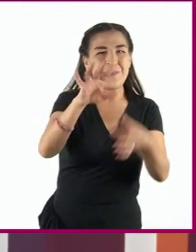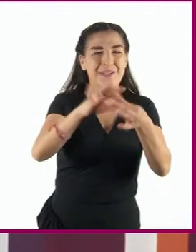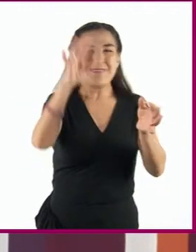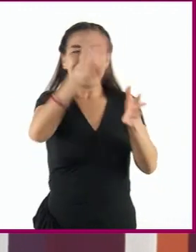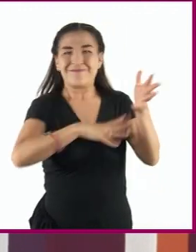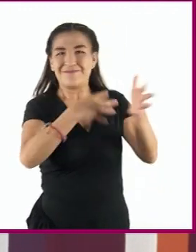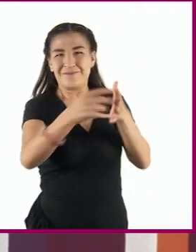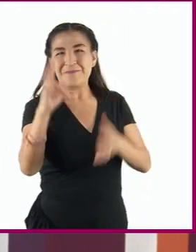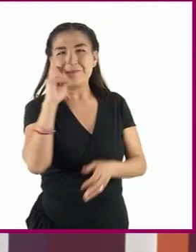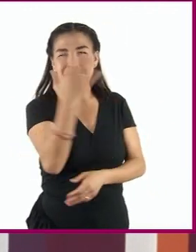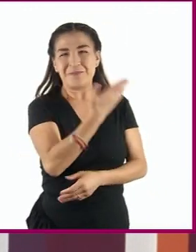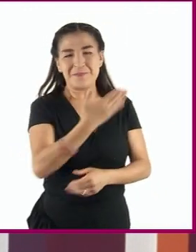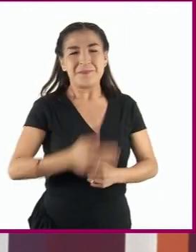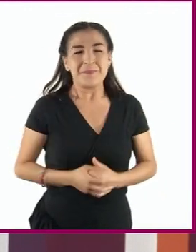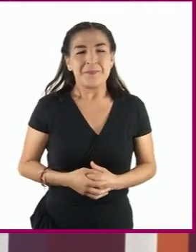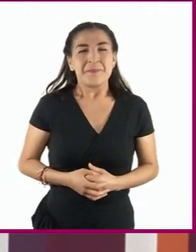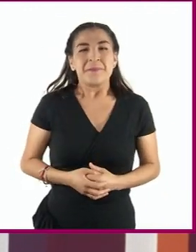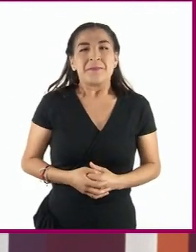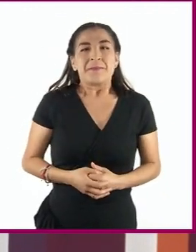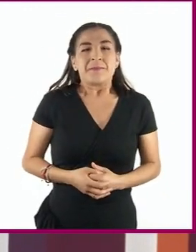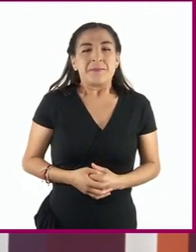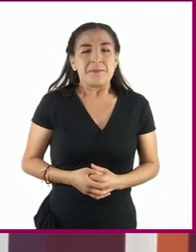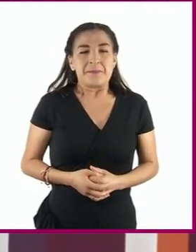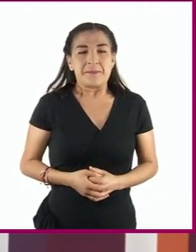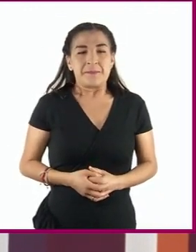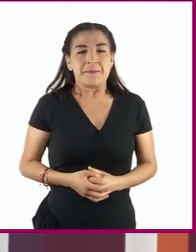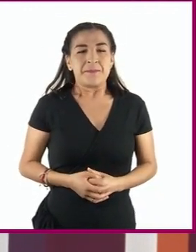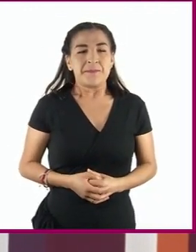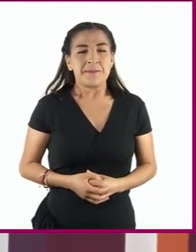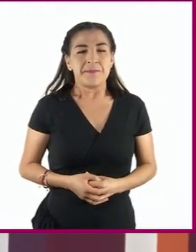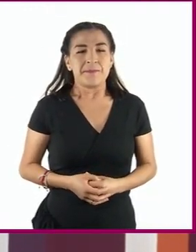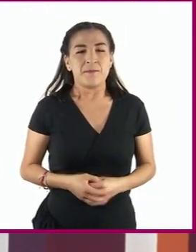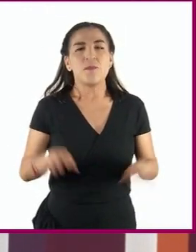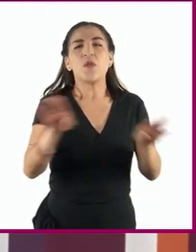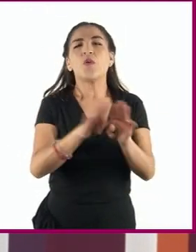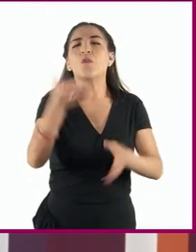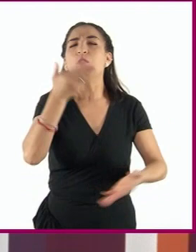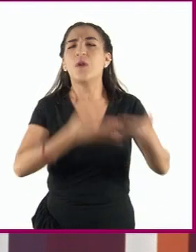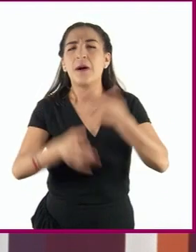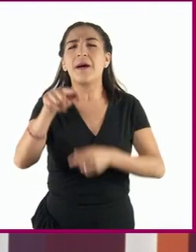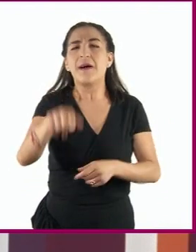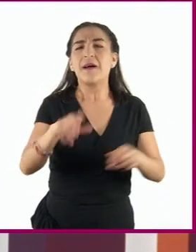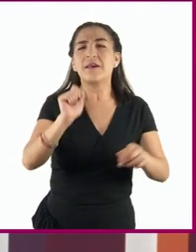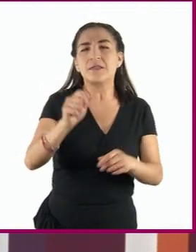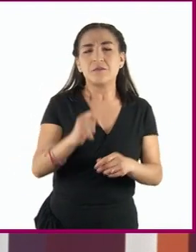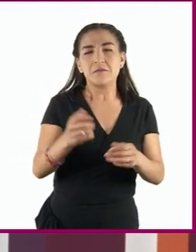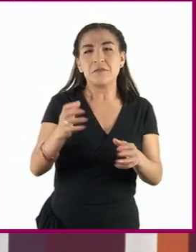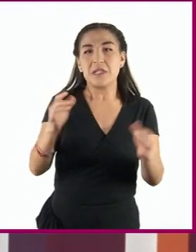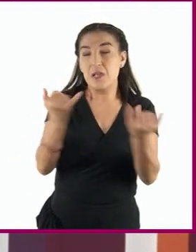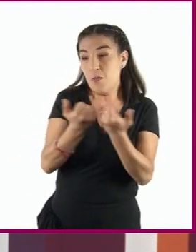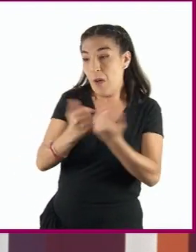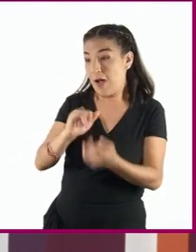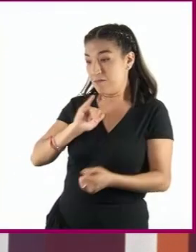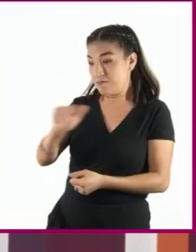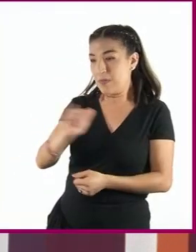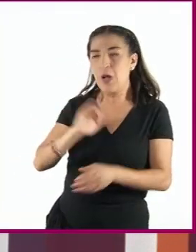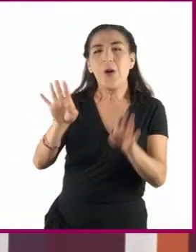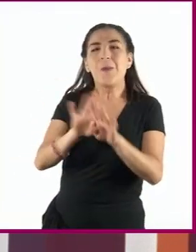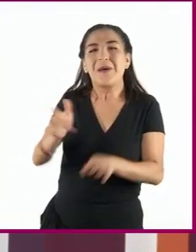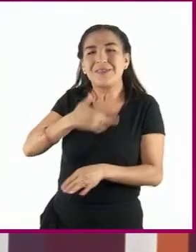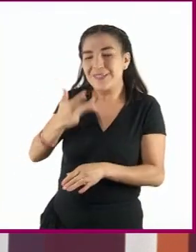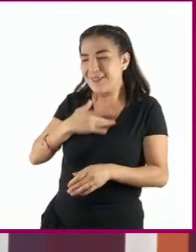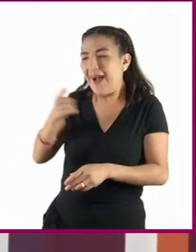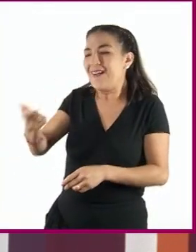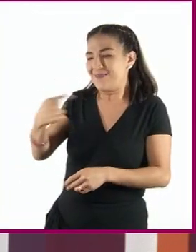tabla. En general, la mediación entre pares hace que las y los involucrados sientan mayor confianza